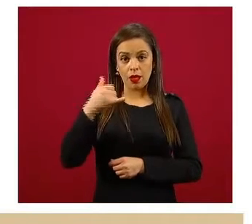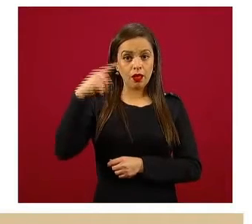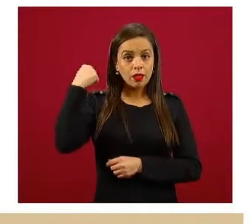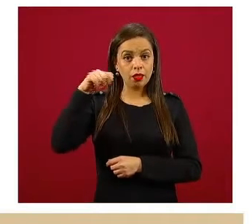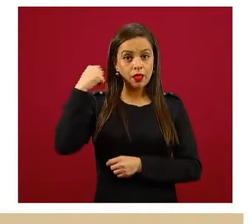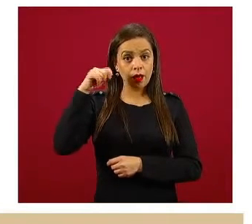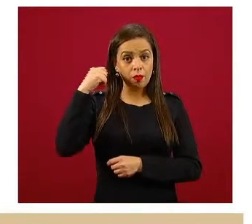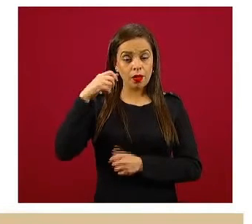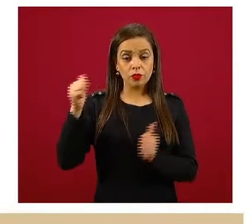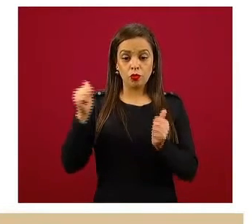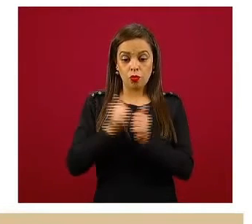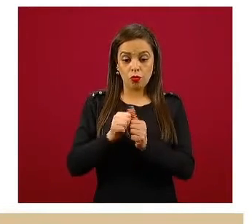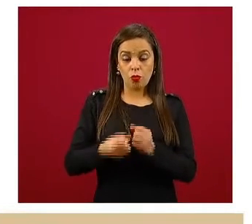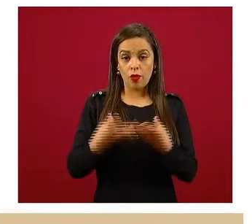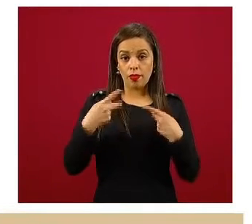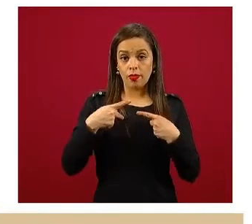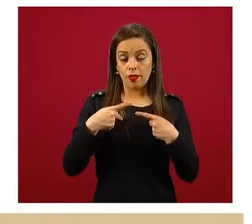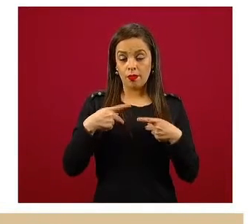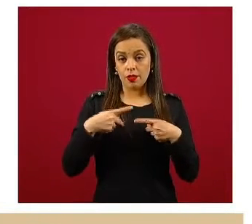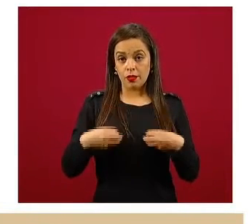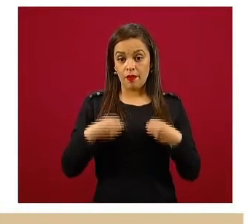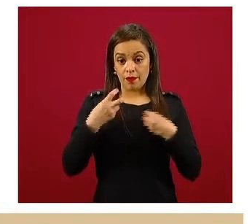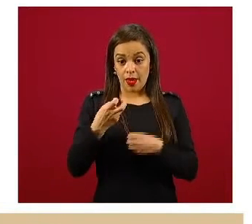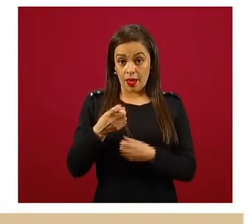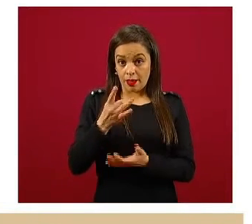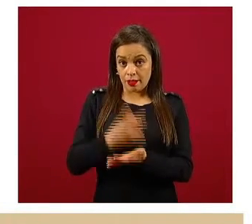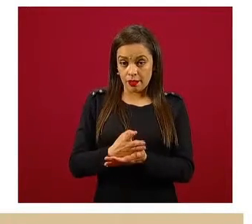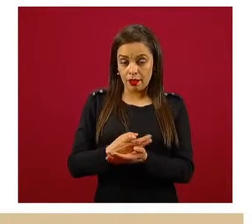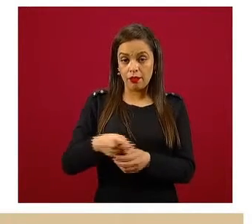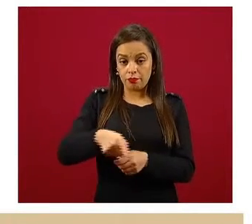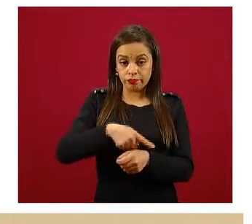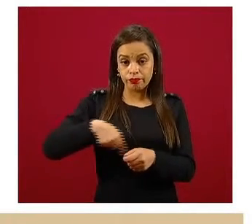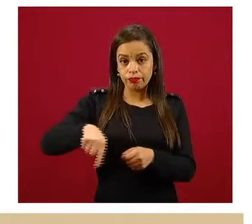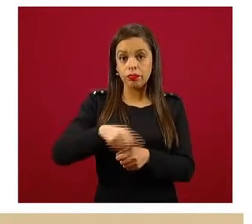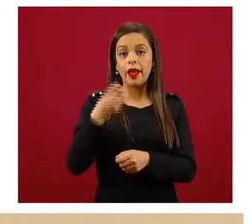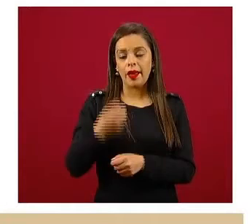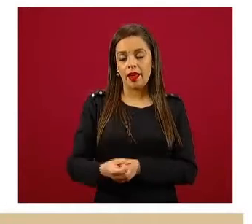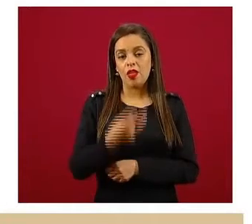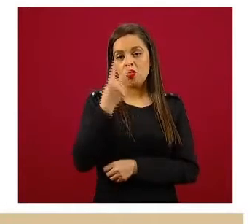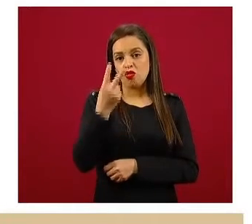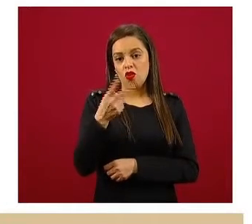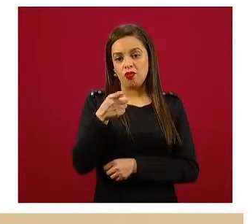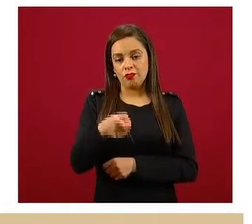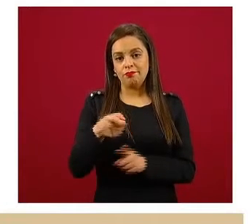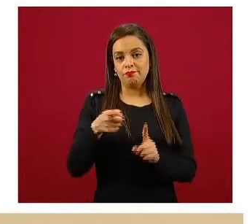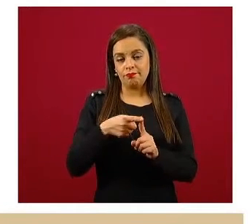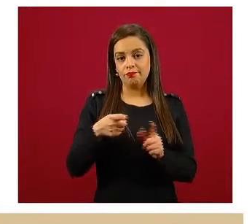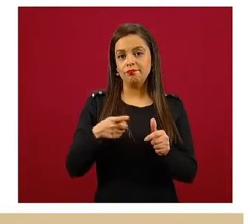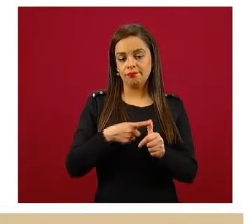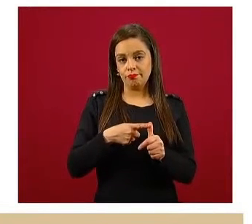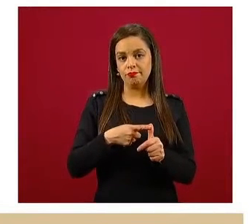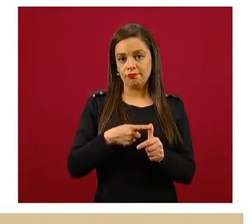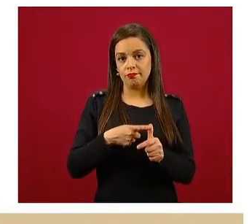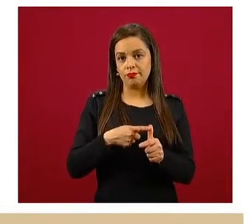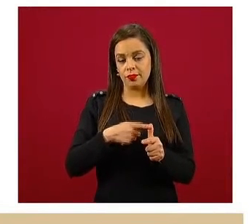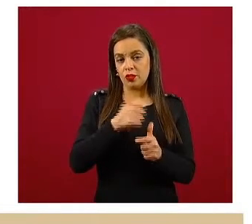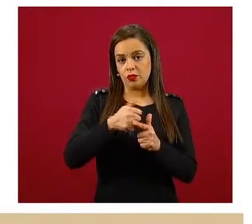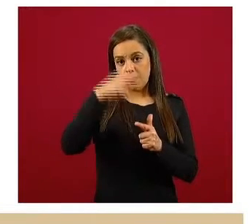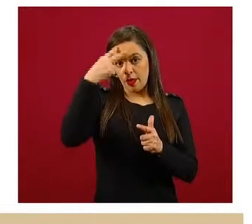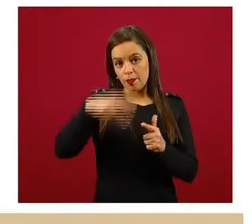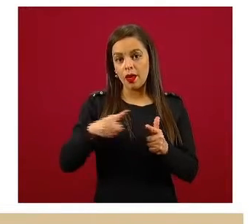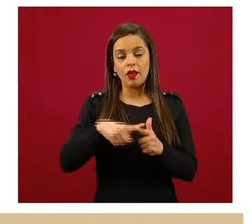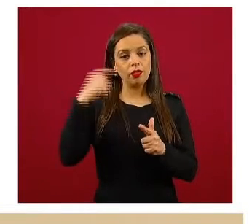base poblacional, son las que se sitúan en los primeros 2 lugares por tasa de incidencia, que nos da el